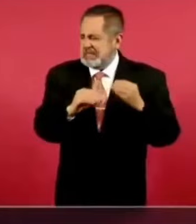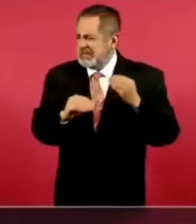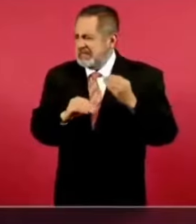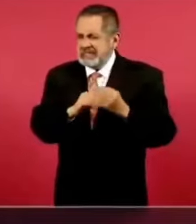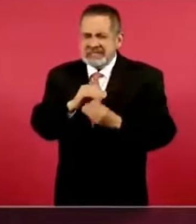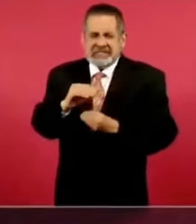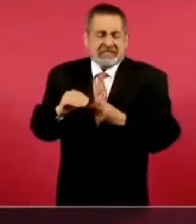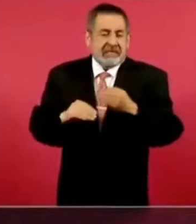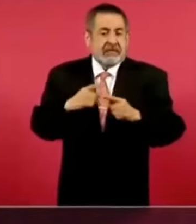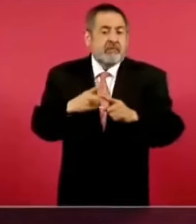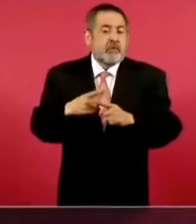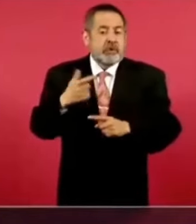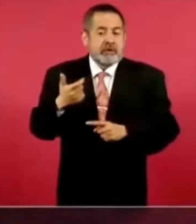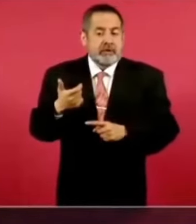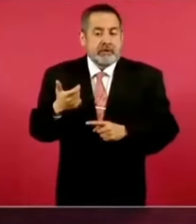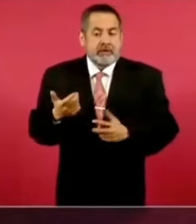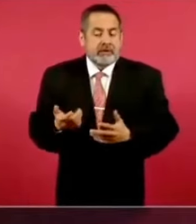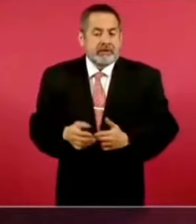y